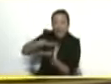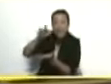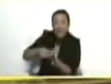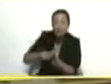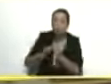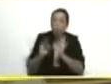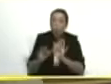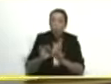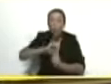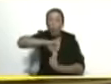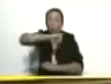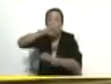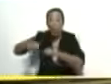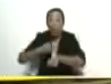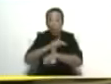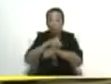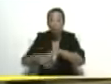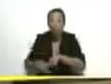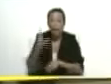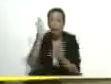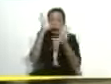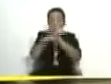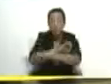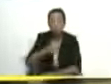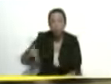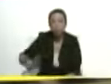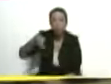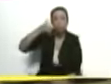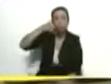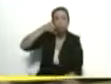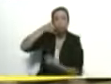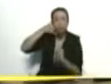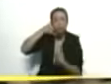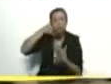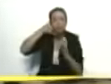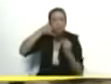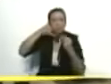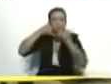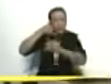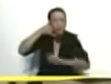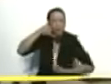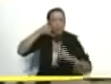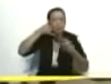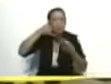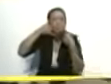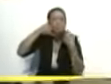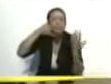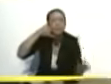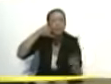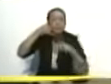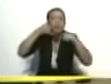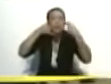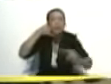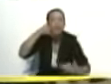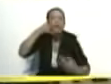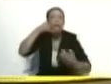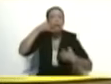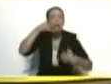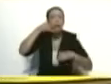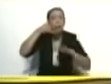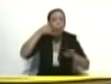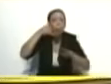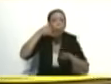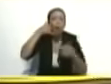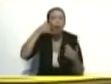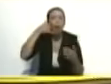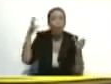Cuando Jorge Rodríguez me llamó anoche y me dijo, mire presidente, mañana tenemos una reunión del Bloque